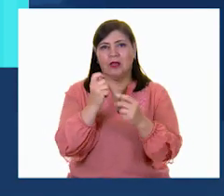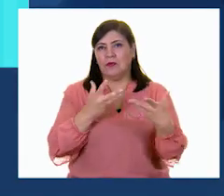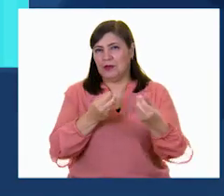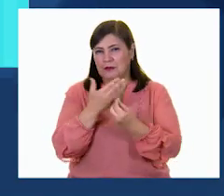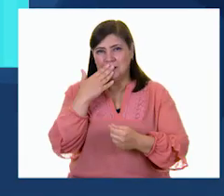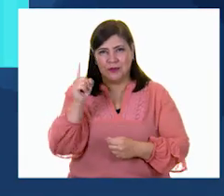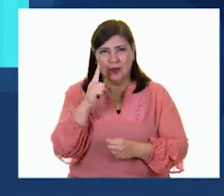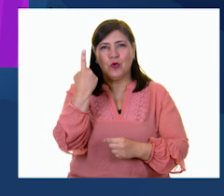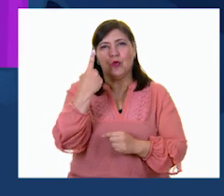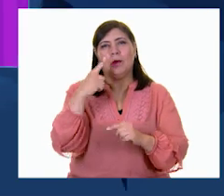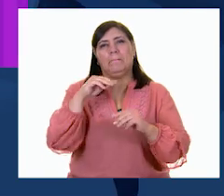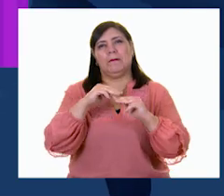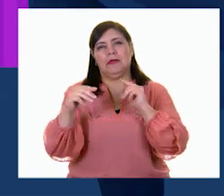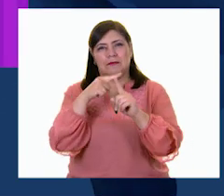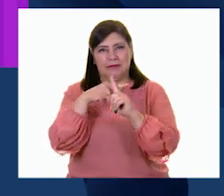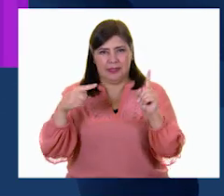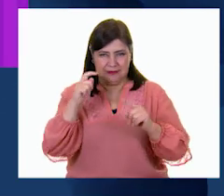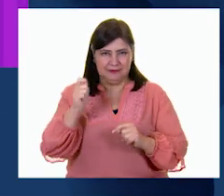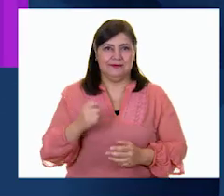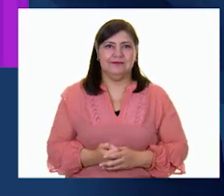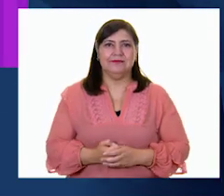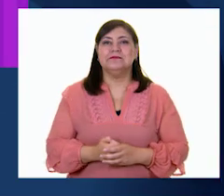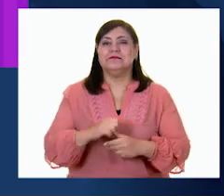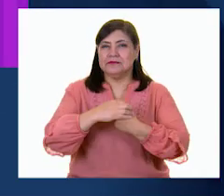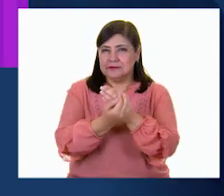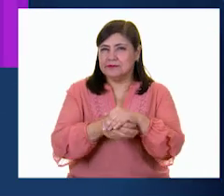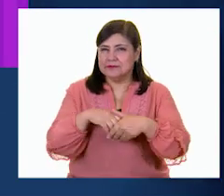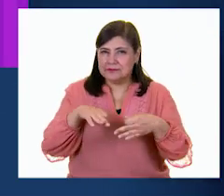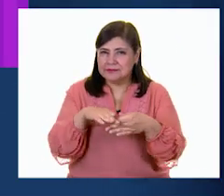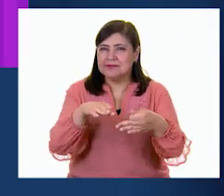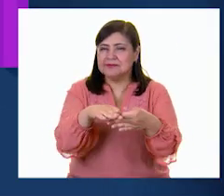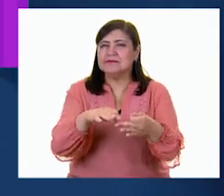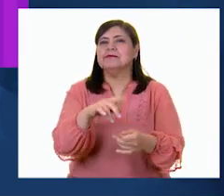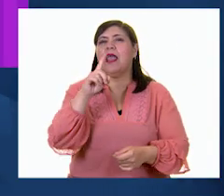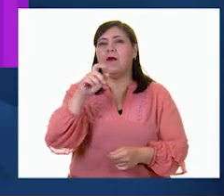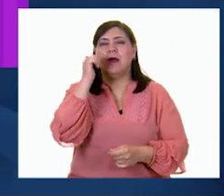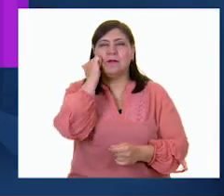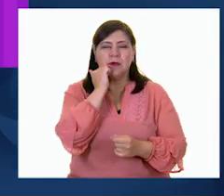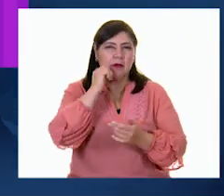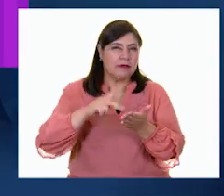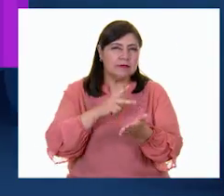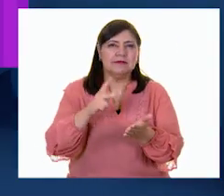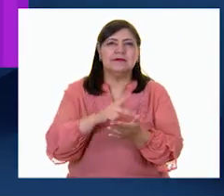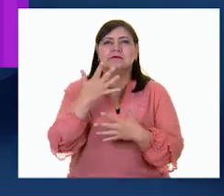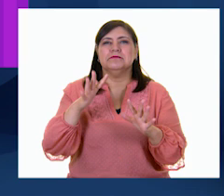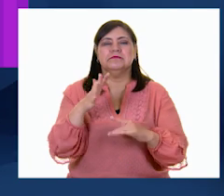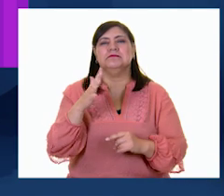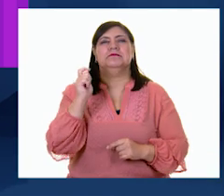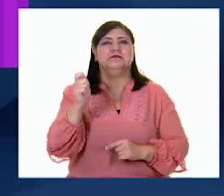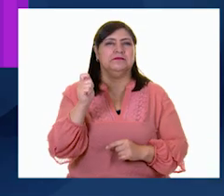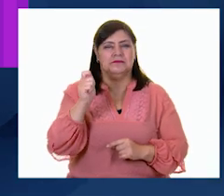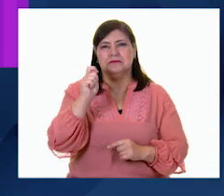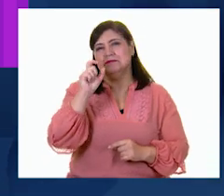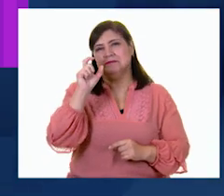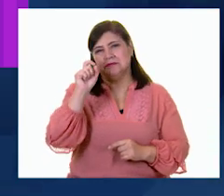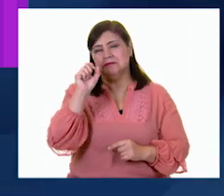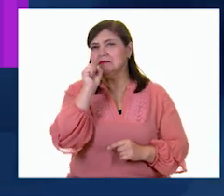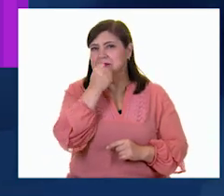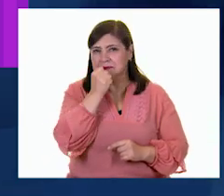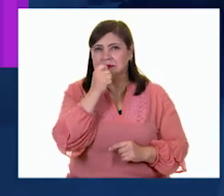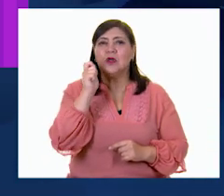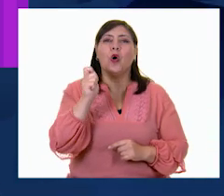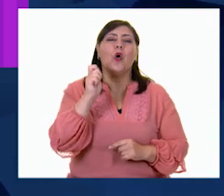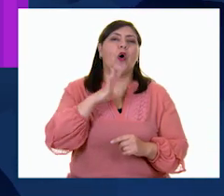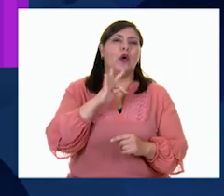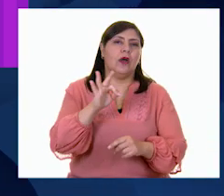1,5 metros entre tú y los demás. Lávate las manos muy seguido con agua y jabón por lo menos durante 20 segundos o